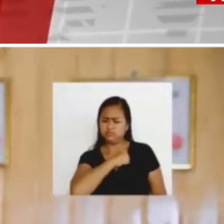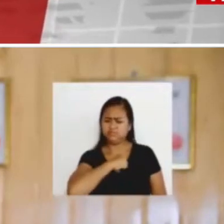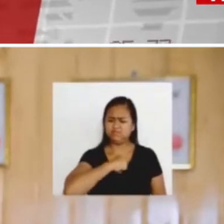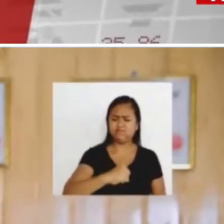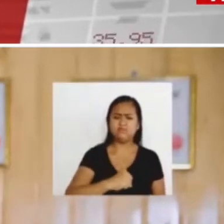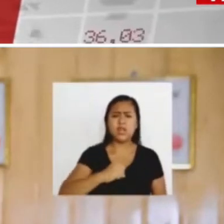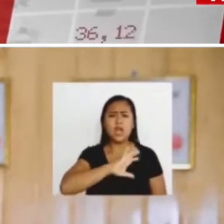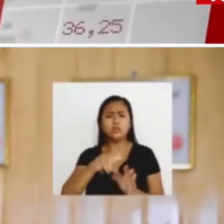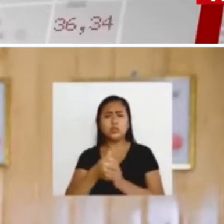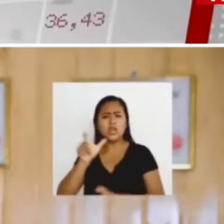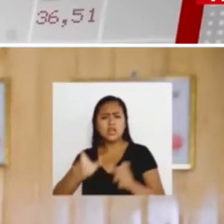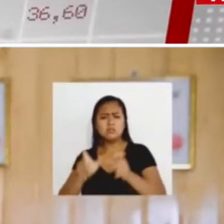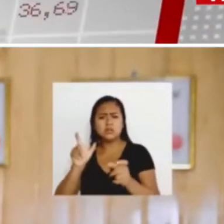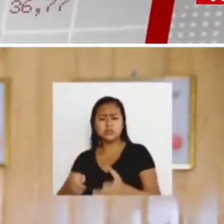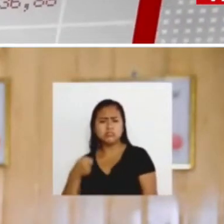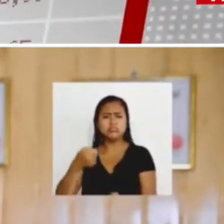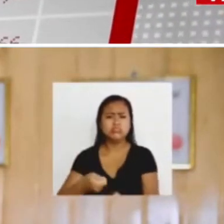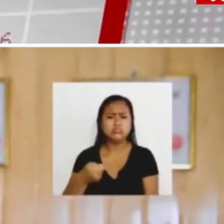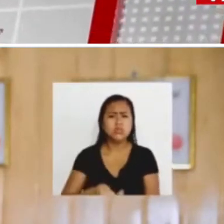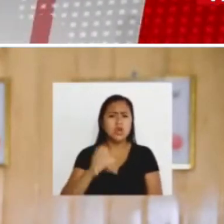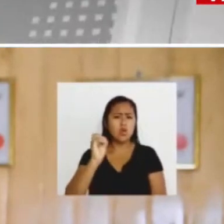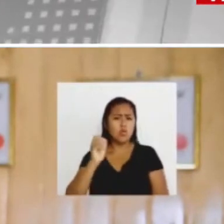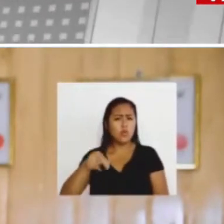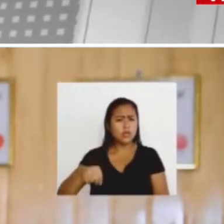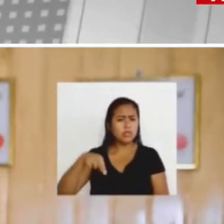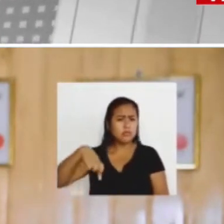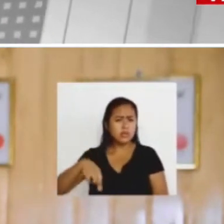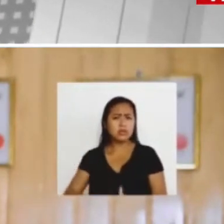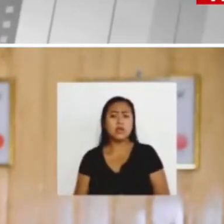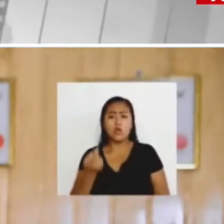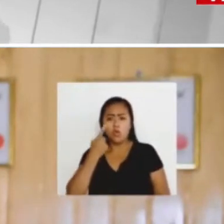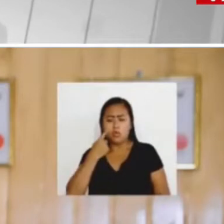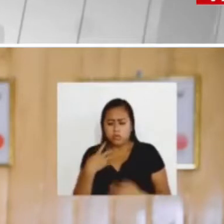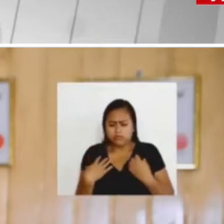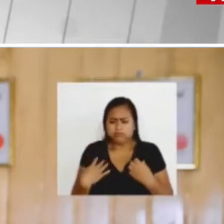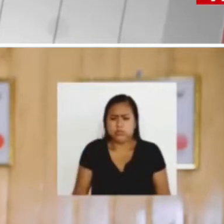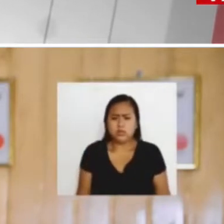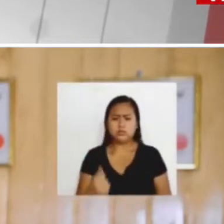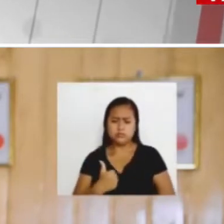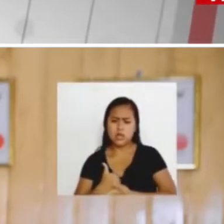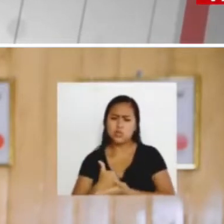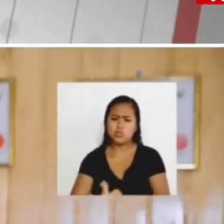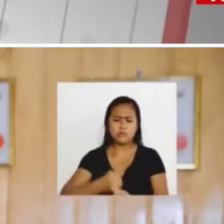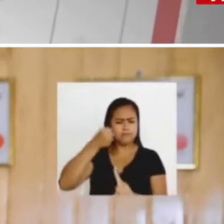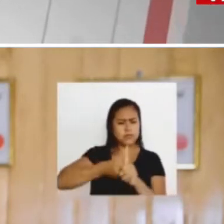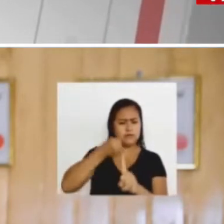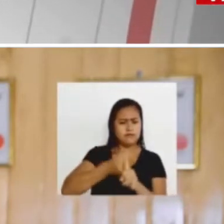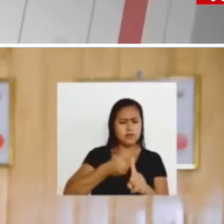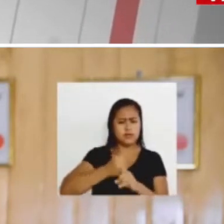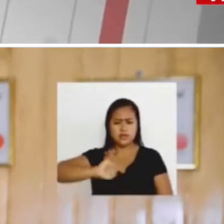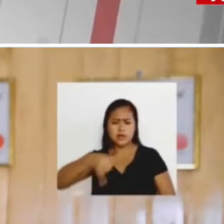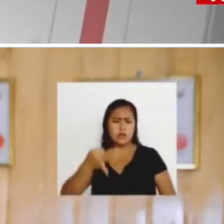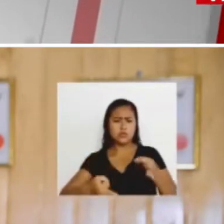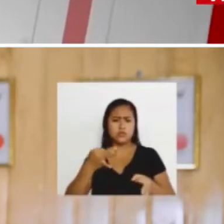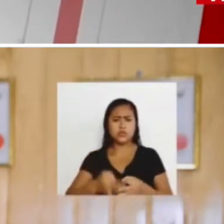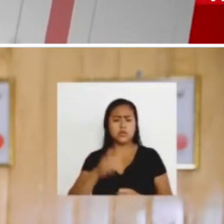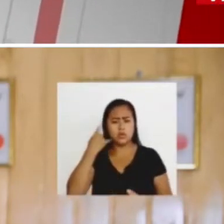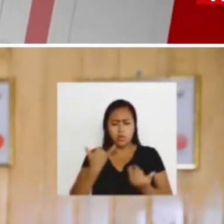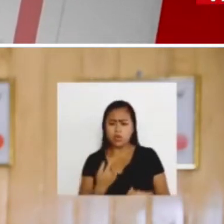ocurrido, doctor Flores? Mira, Hugo, yo siempre he dicho lo siguiente. Las